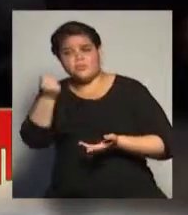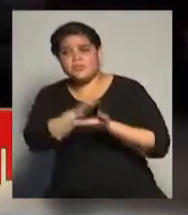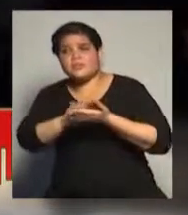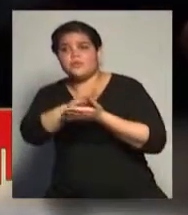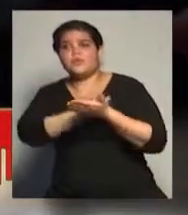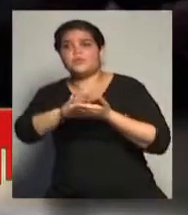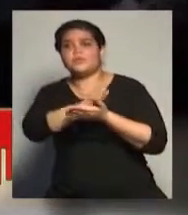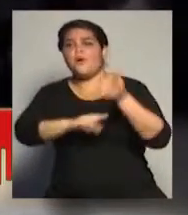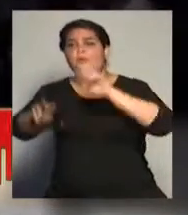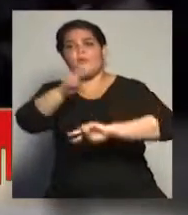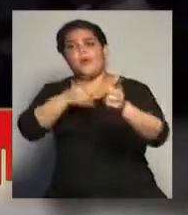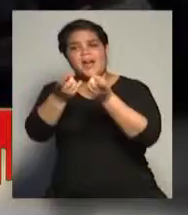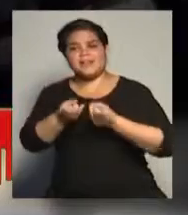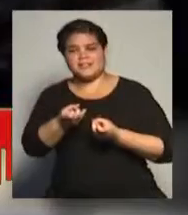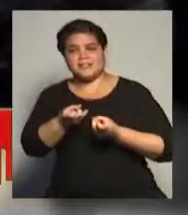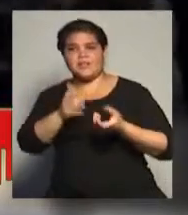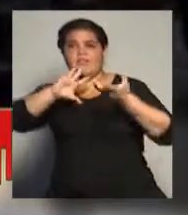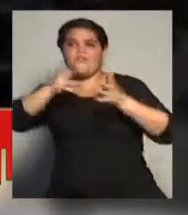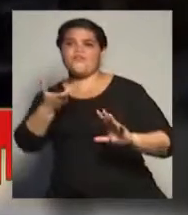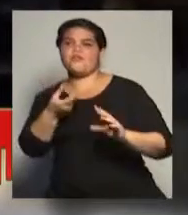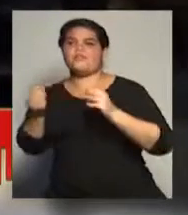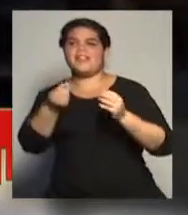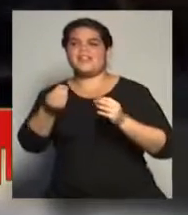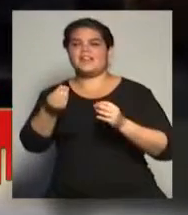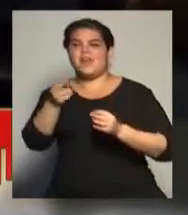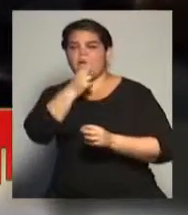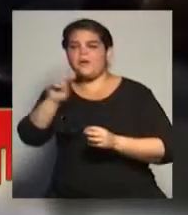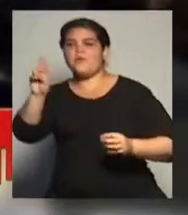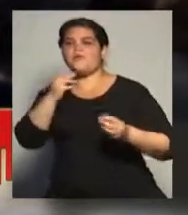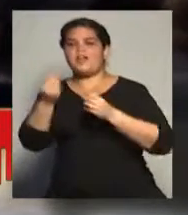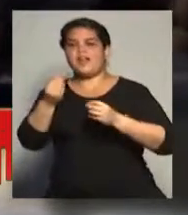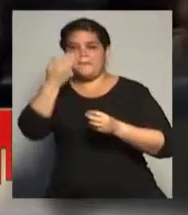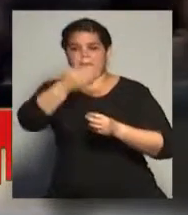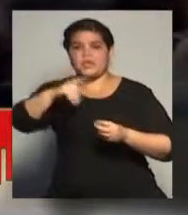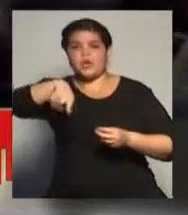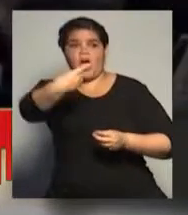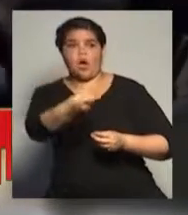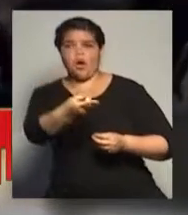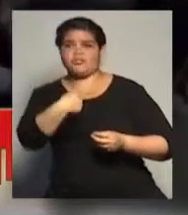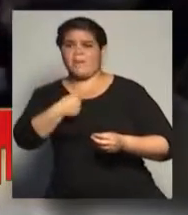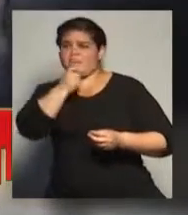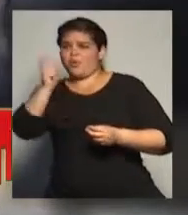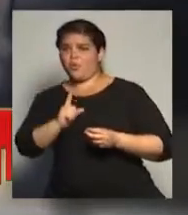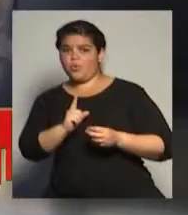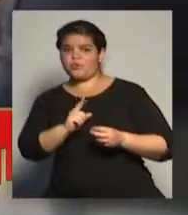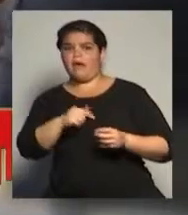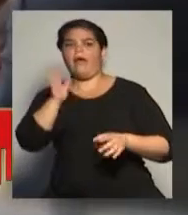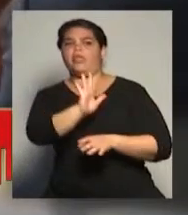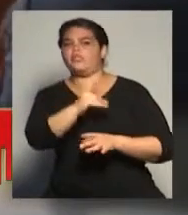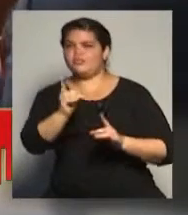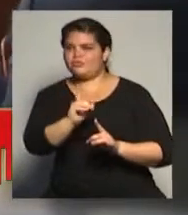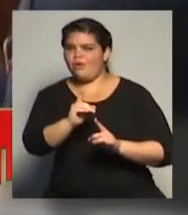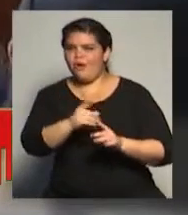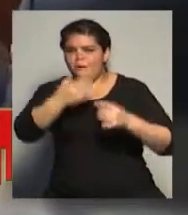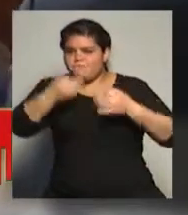esos problemas. Y aparece esa regla de oro de no hacer a los demás lo que no nos gustaría que nos hicieran,